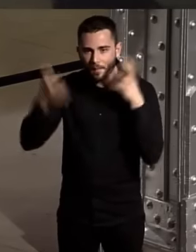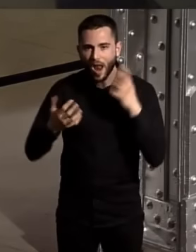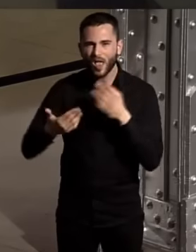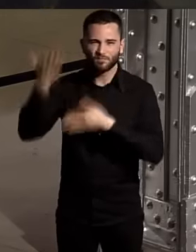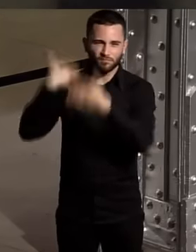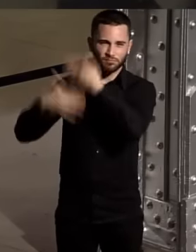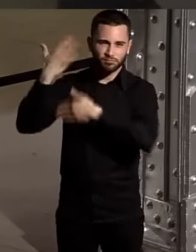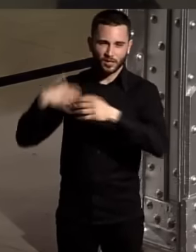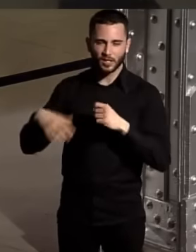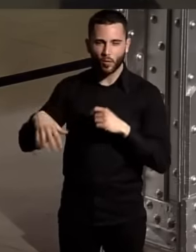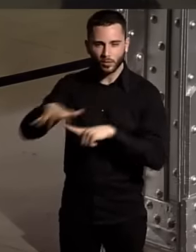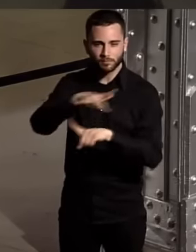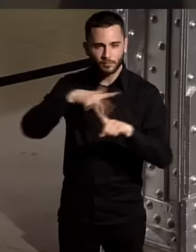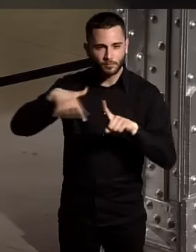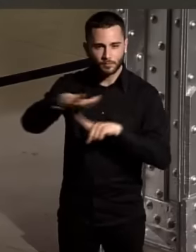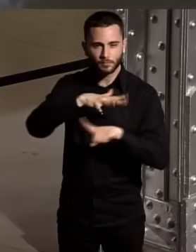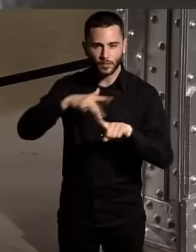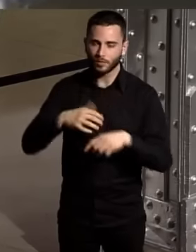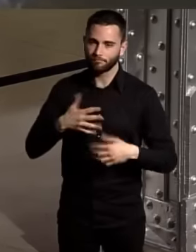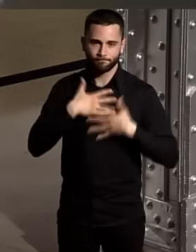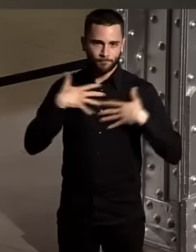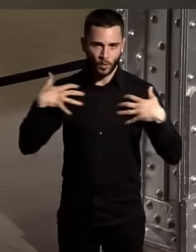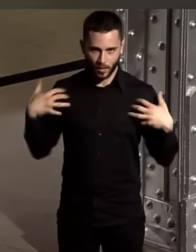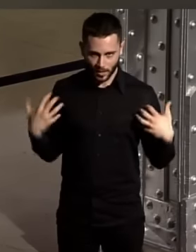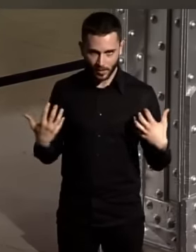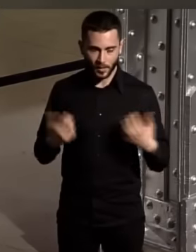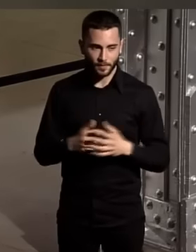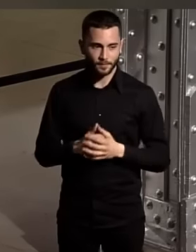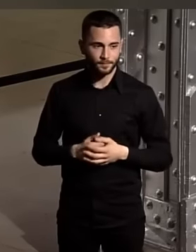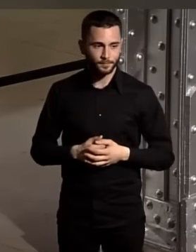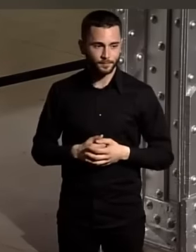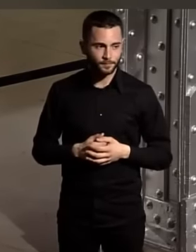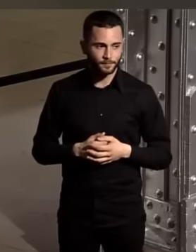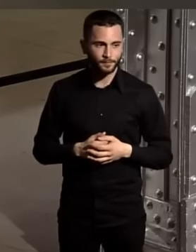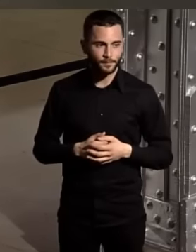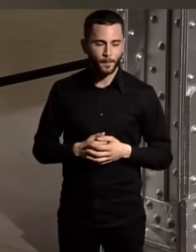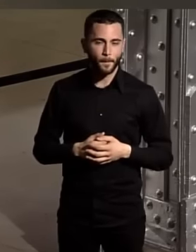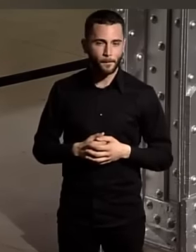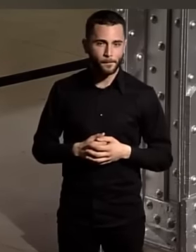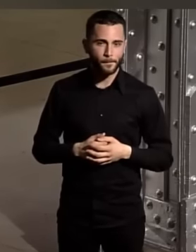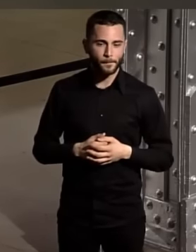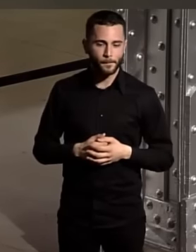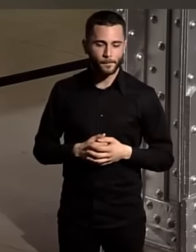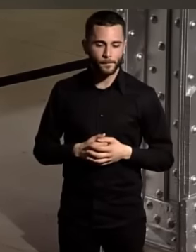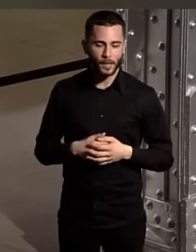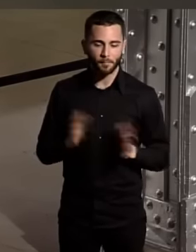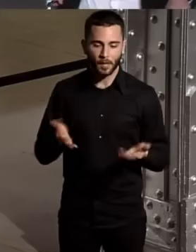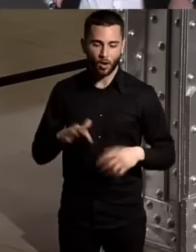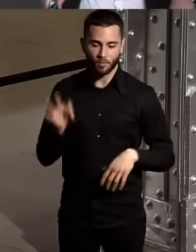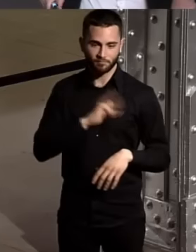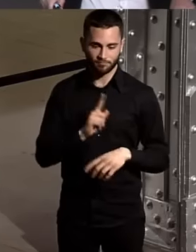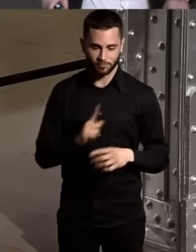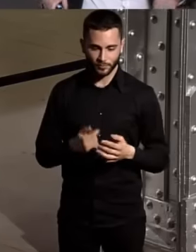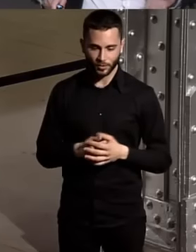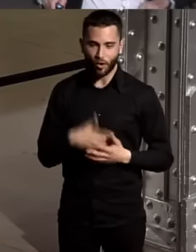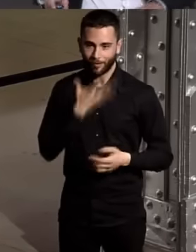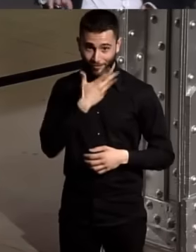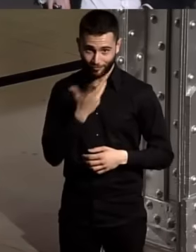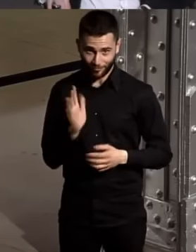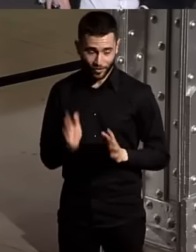mamíferos es es algo emocionante Pero ha estado también ahí es un proo que la p